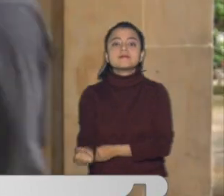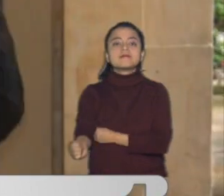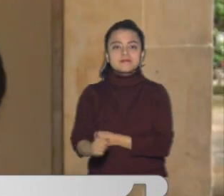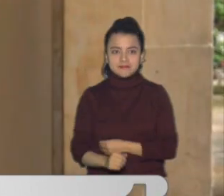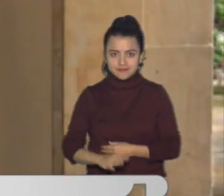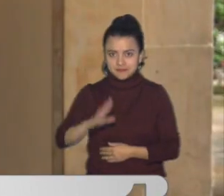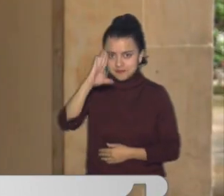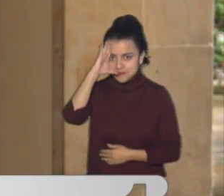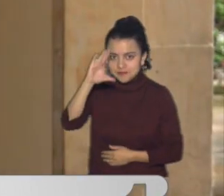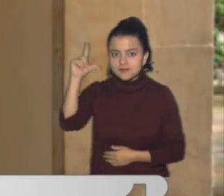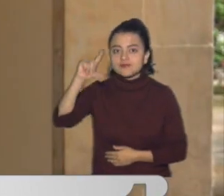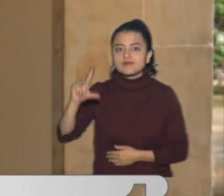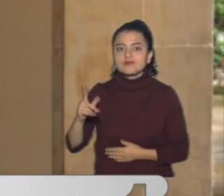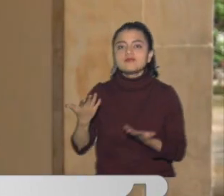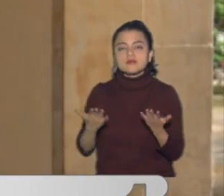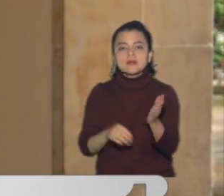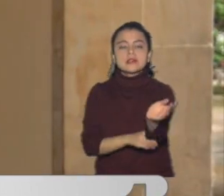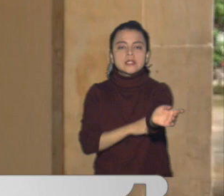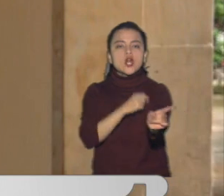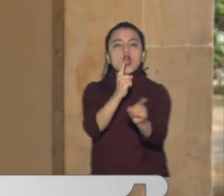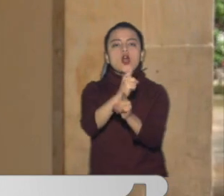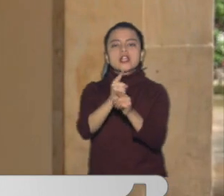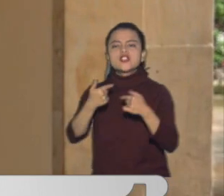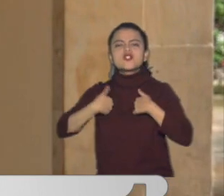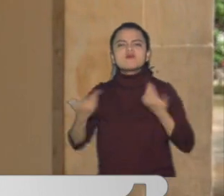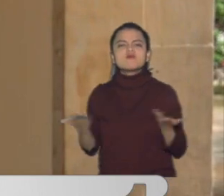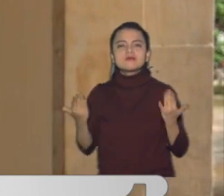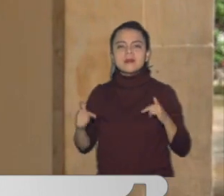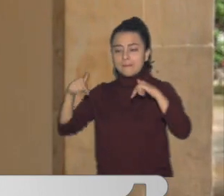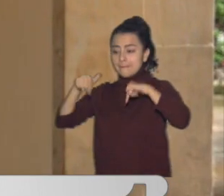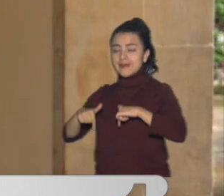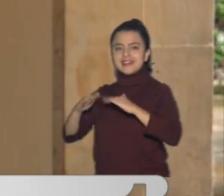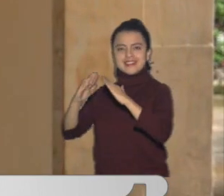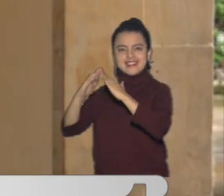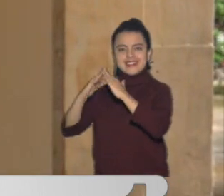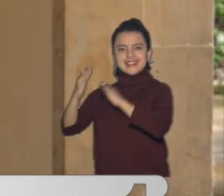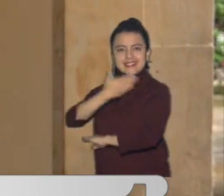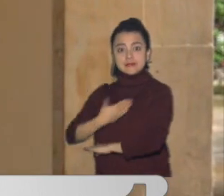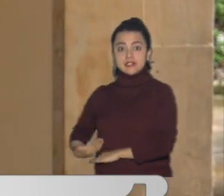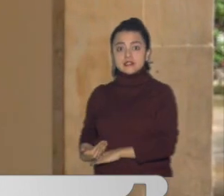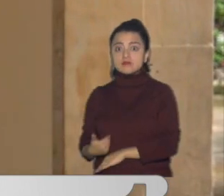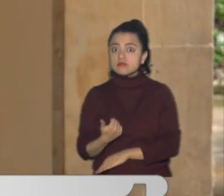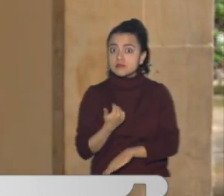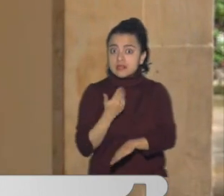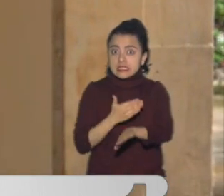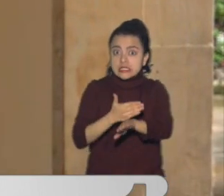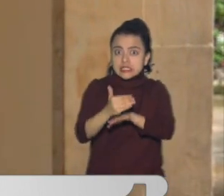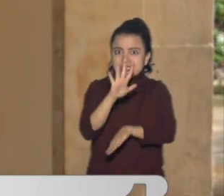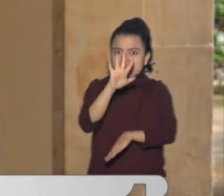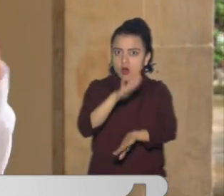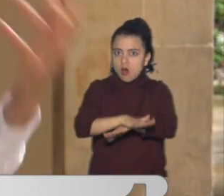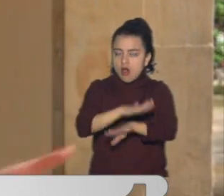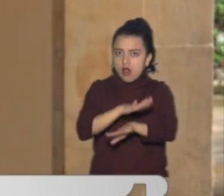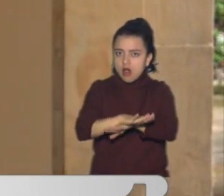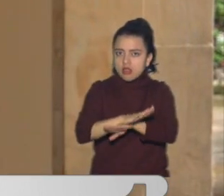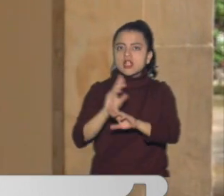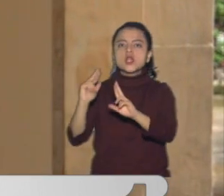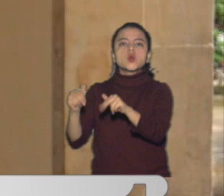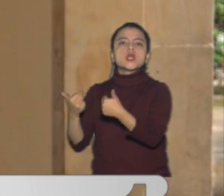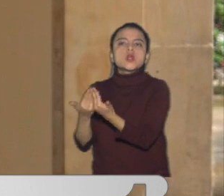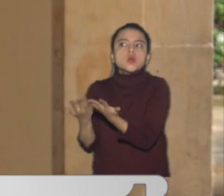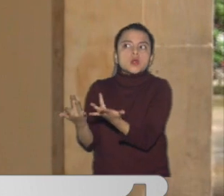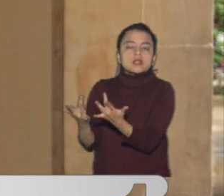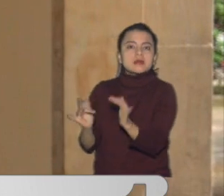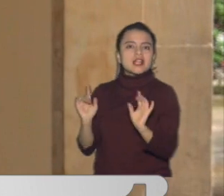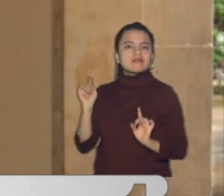Hola Luisa, precisamente estamos en Presidencia de la República y hoy a las 5:30 de la tarde hay una reunión pendiente entre la candidatura de